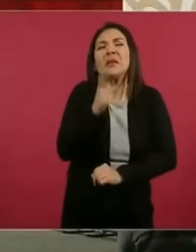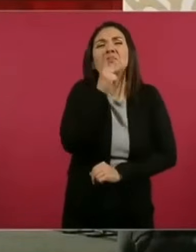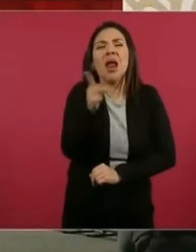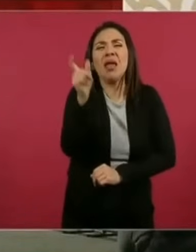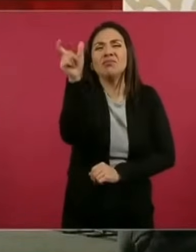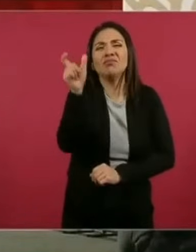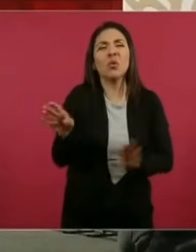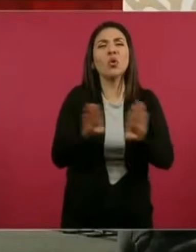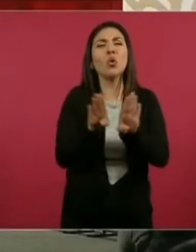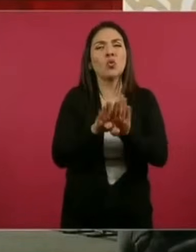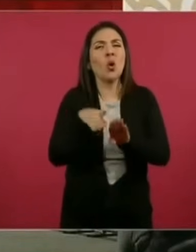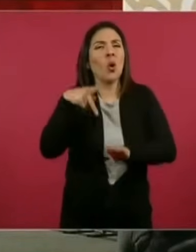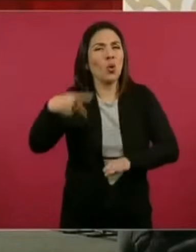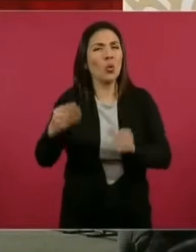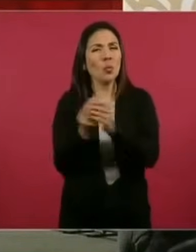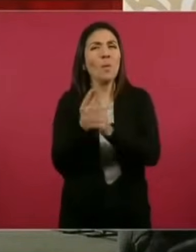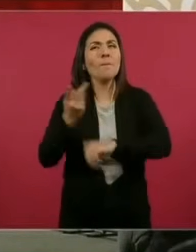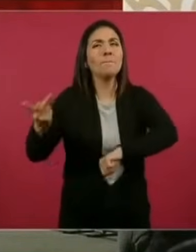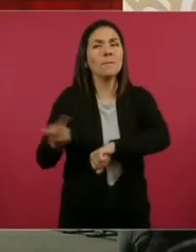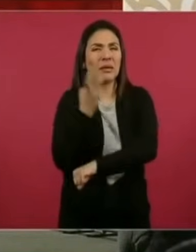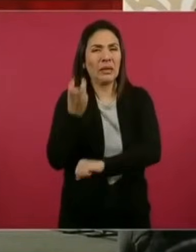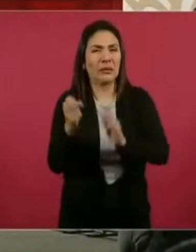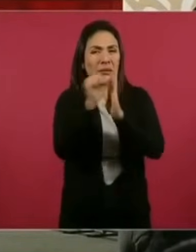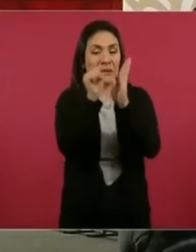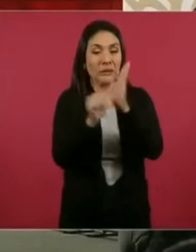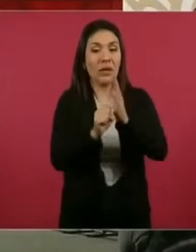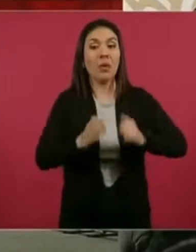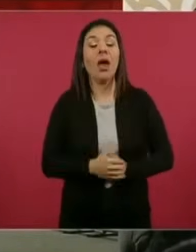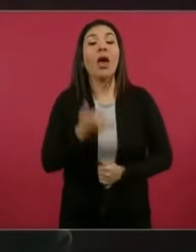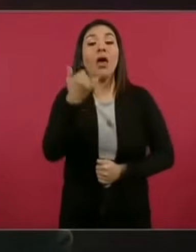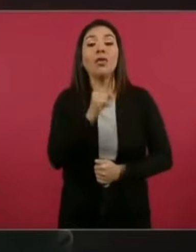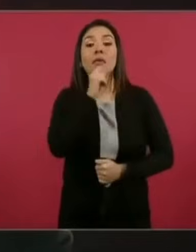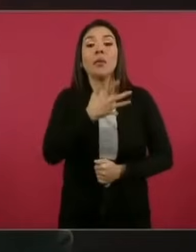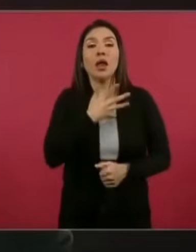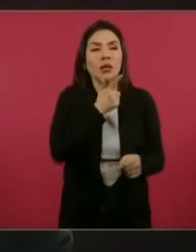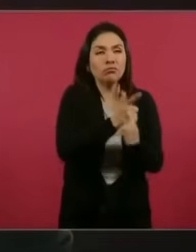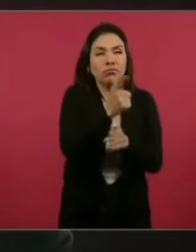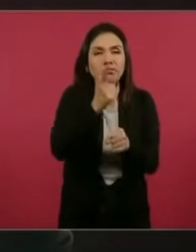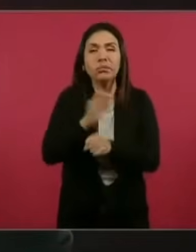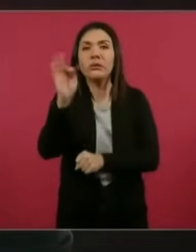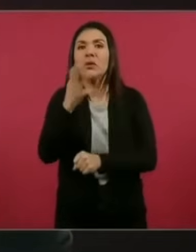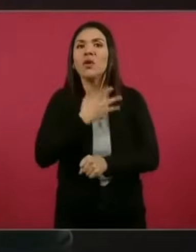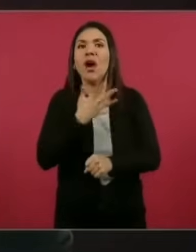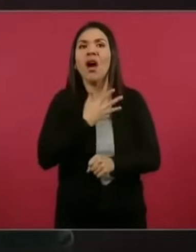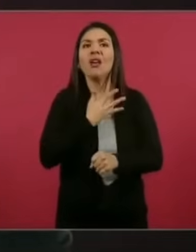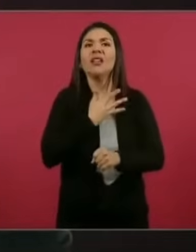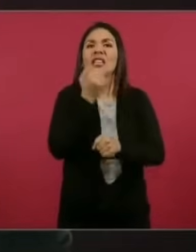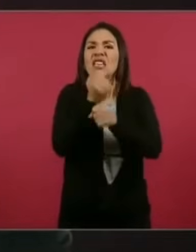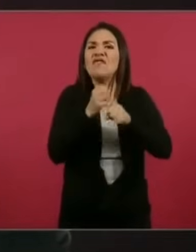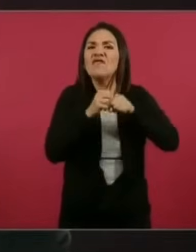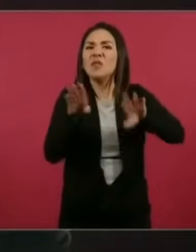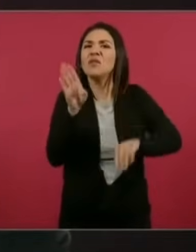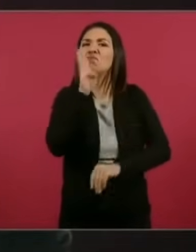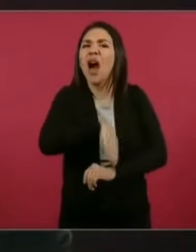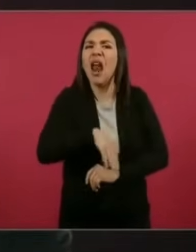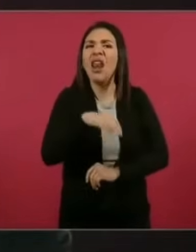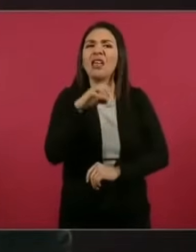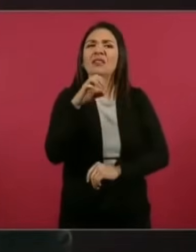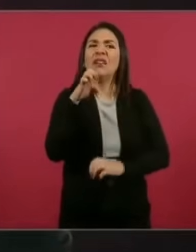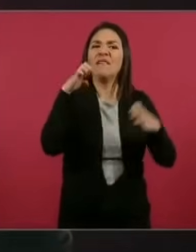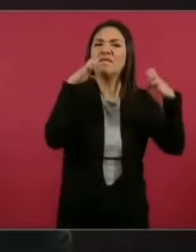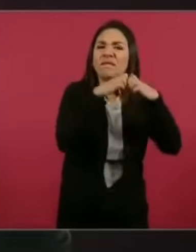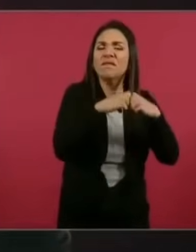lo que se vio en particular en este sistema, y la identificación de tráfico malicioso y bloqueo de manera proactiva.